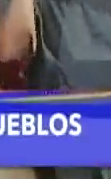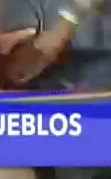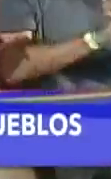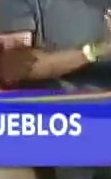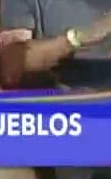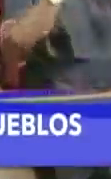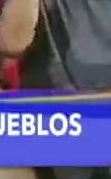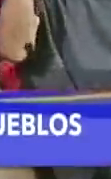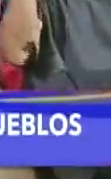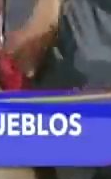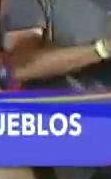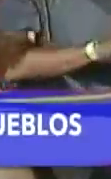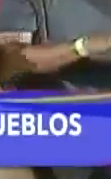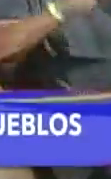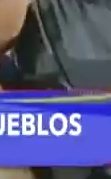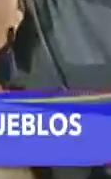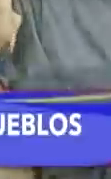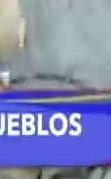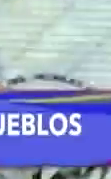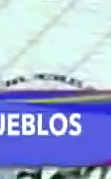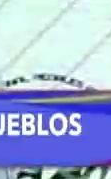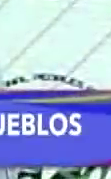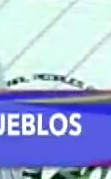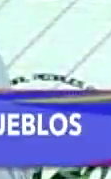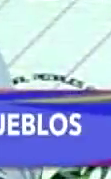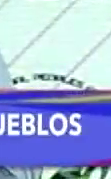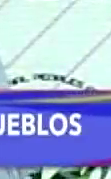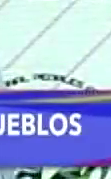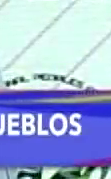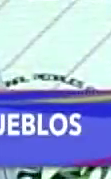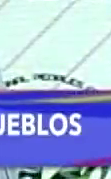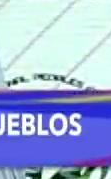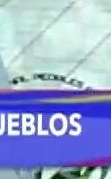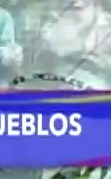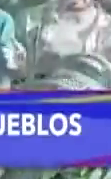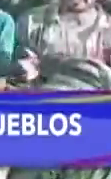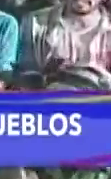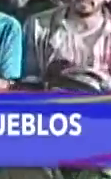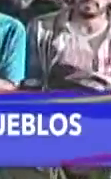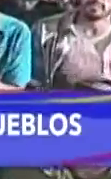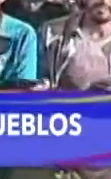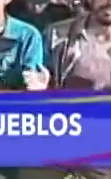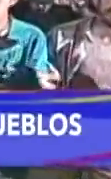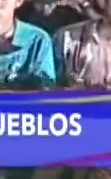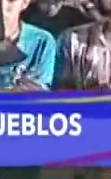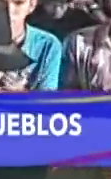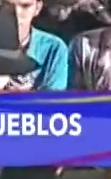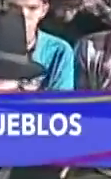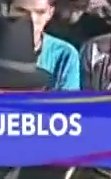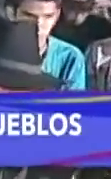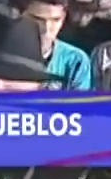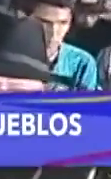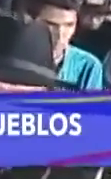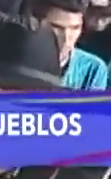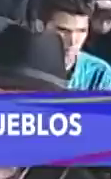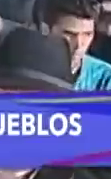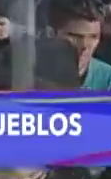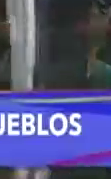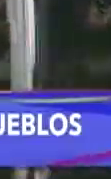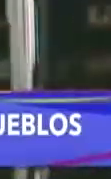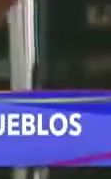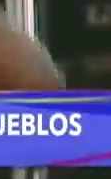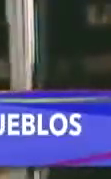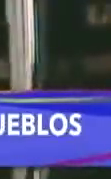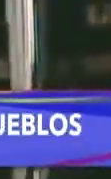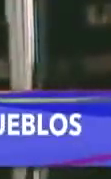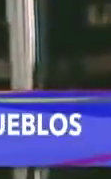ama con mi lista con mil estamos viva venezuela